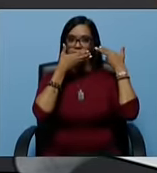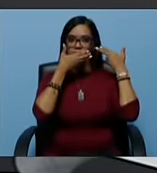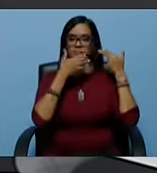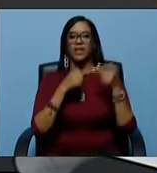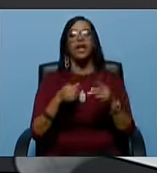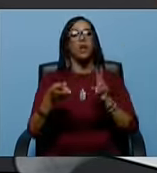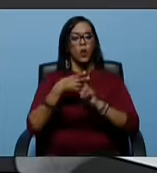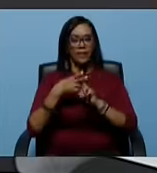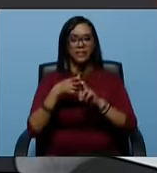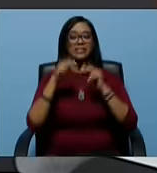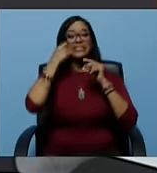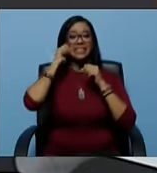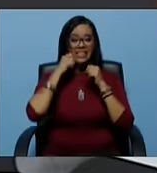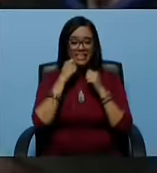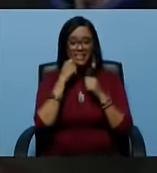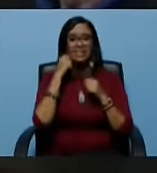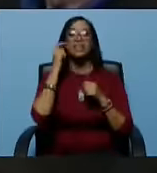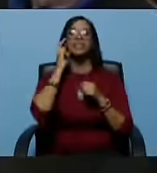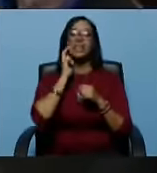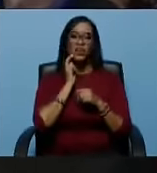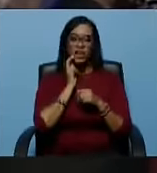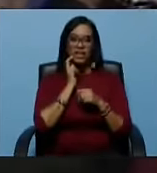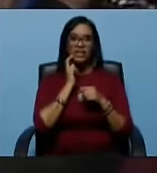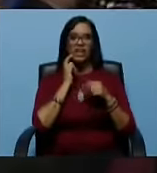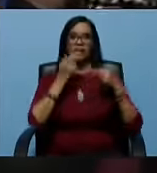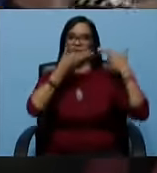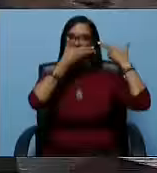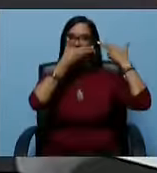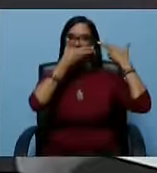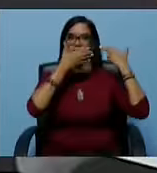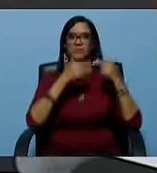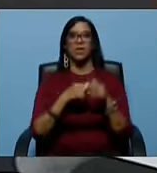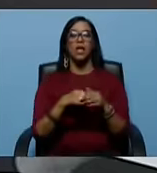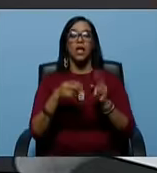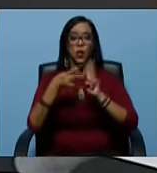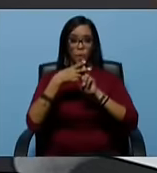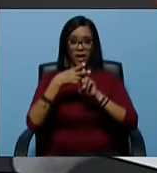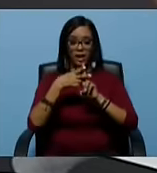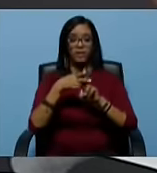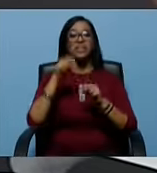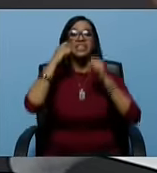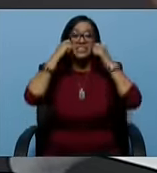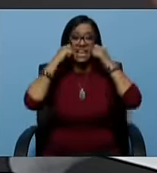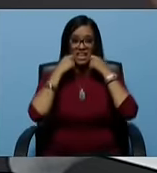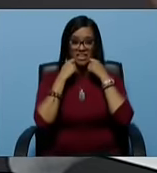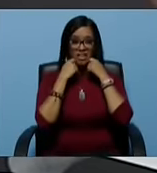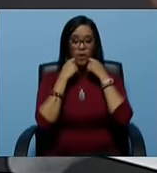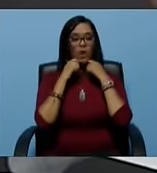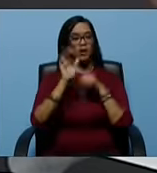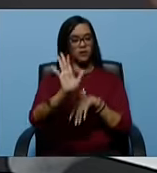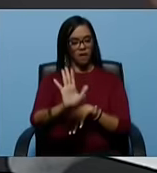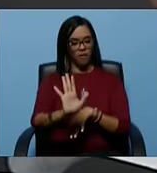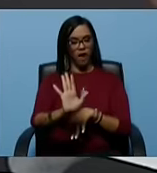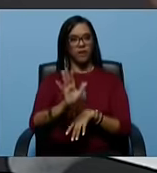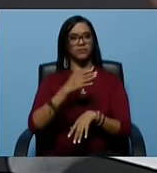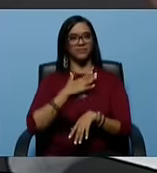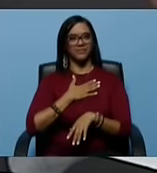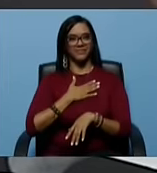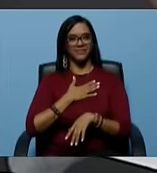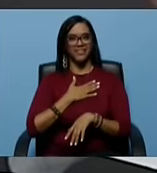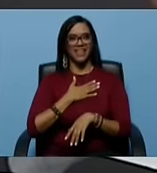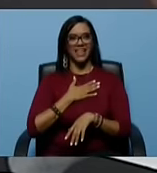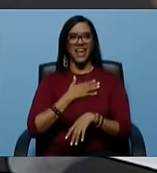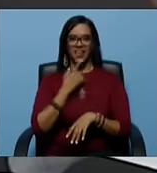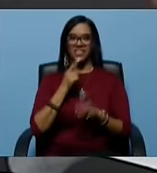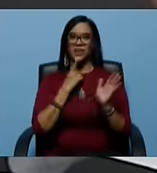Numeral, Sayona, fascista, terrorista. Numeral, Sayona, ya va. Terrorista. Ah, lo van a